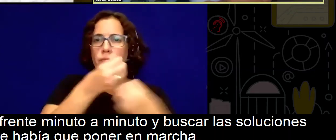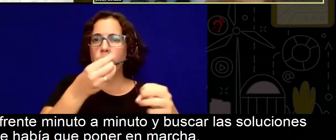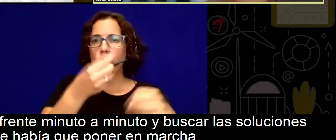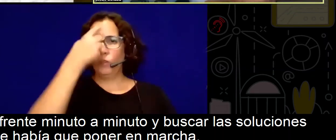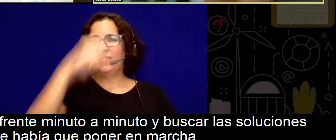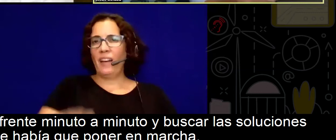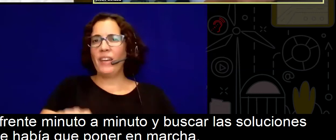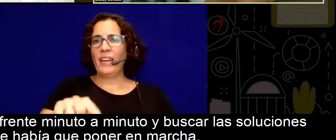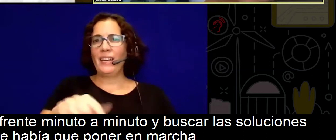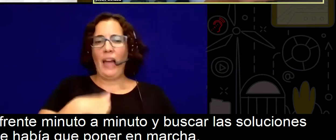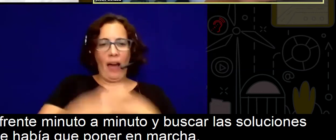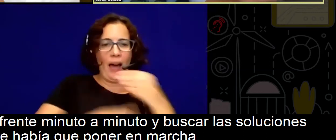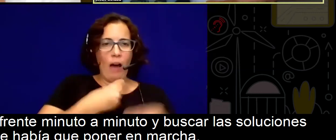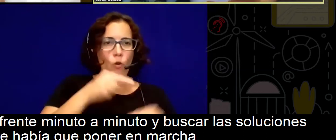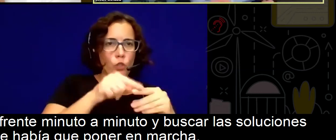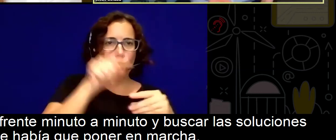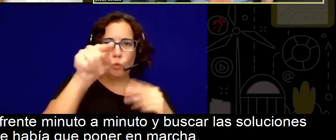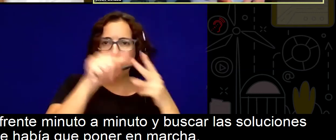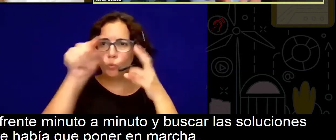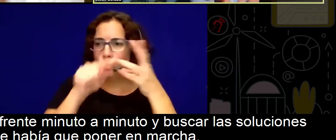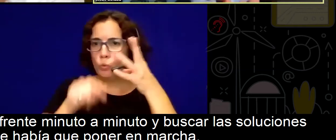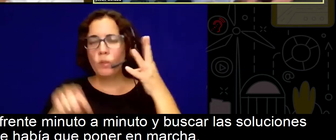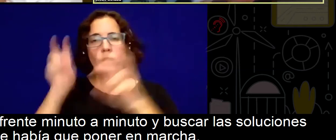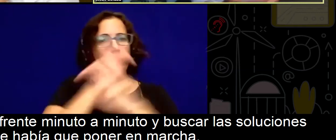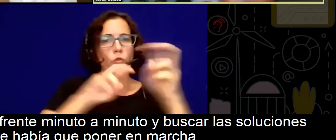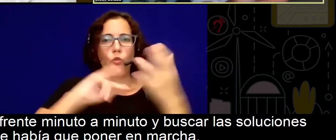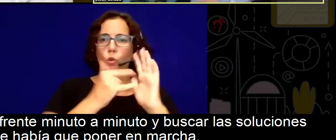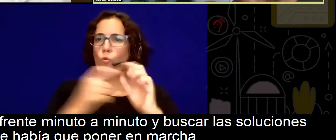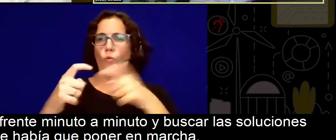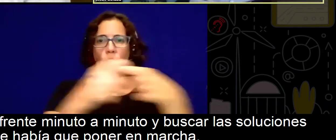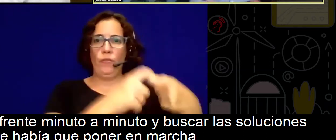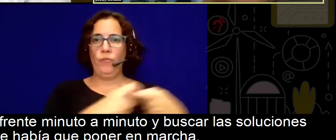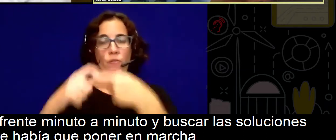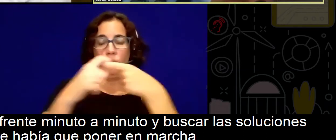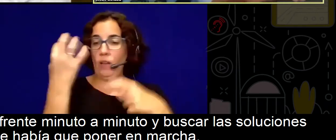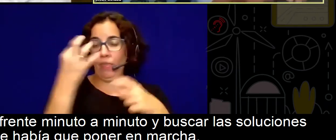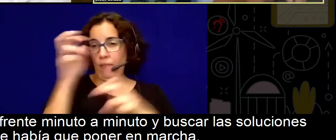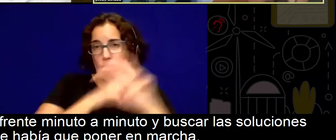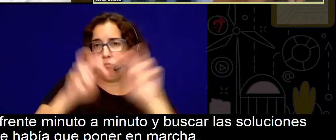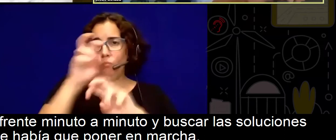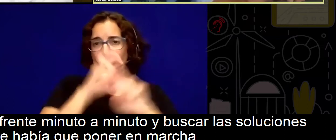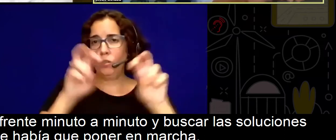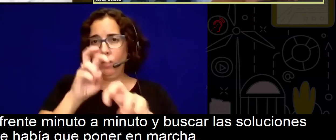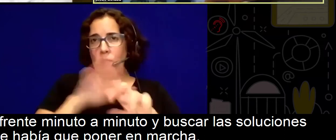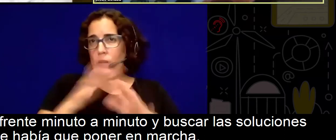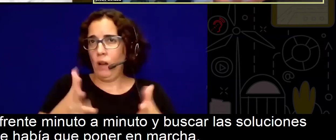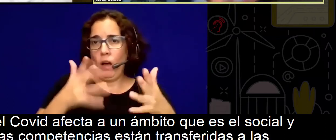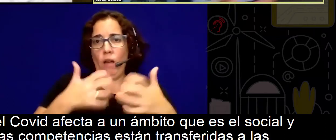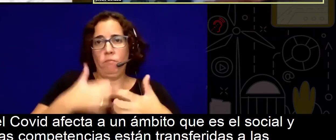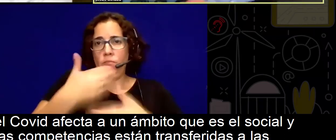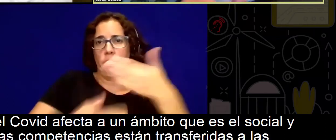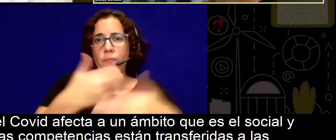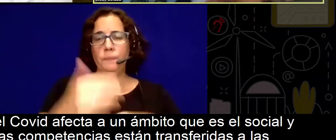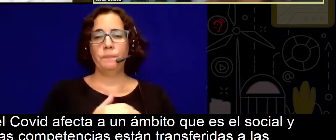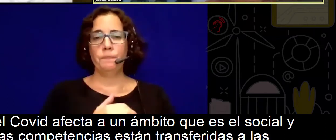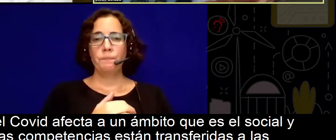tocaba ir haciendo frente minuto a minuto y buscar las soluciones que había que buscar, ¿no? Y que había que poner en marcha. He de decir que